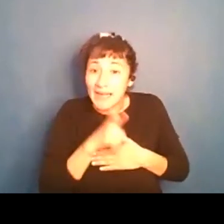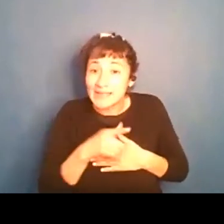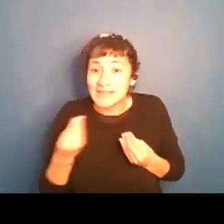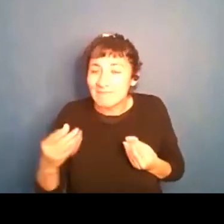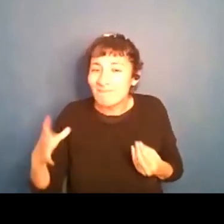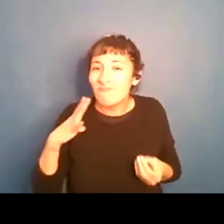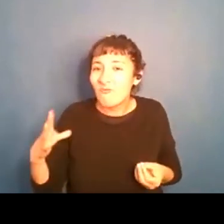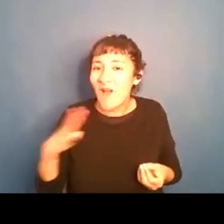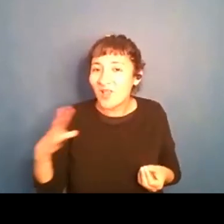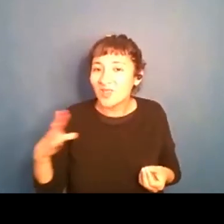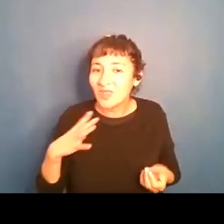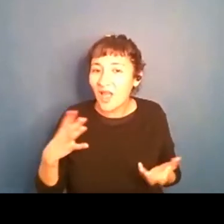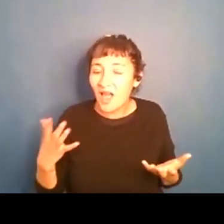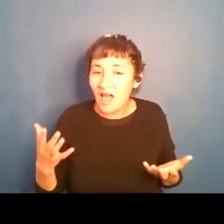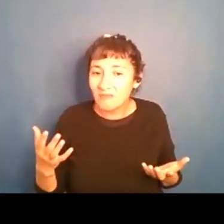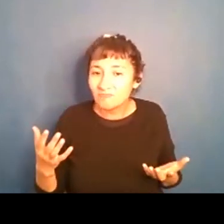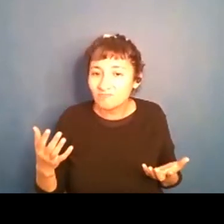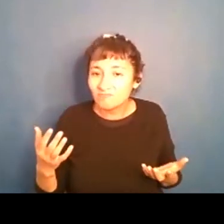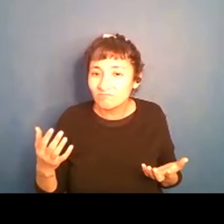faltando